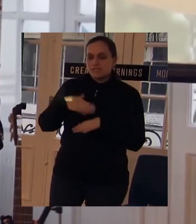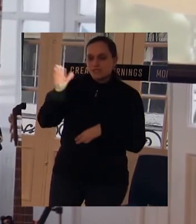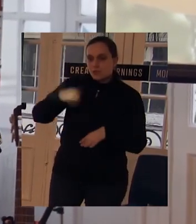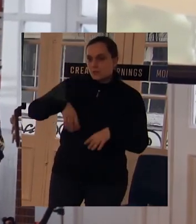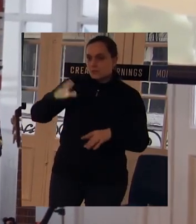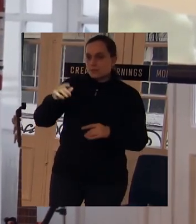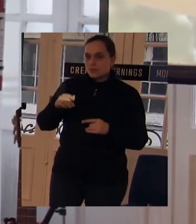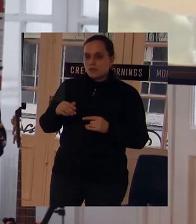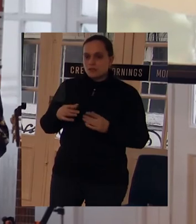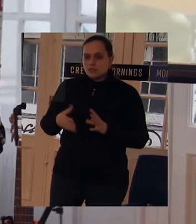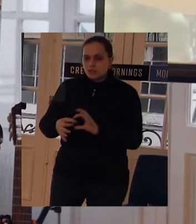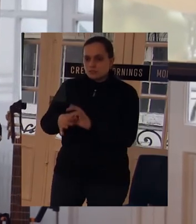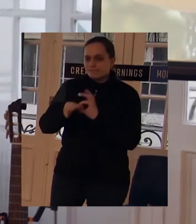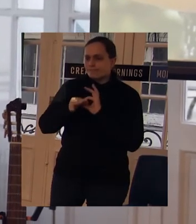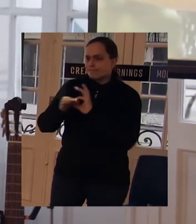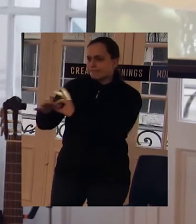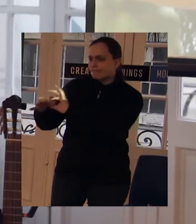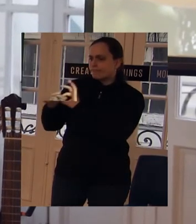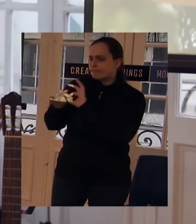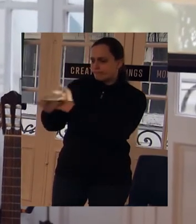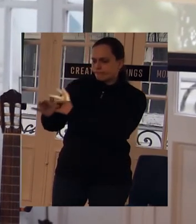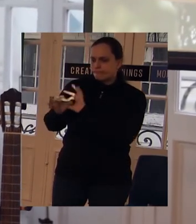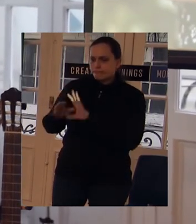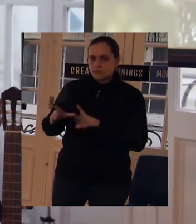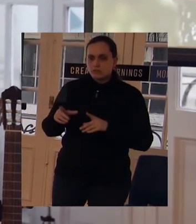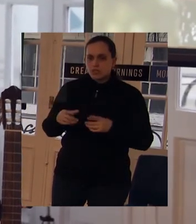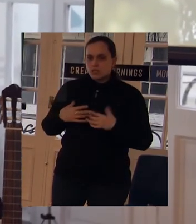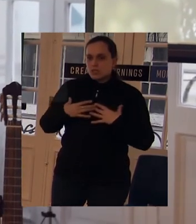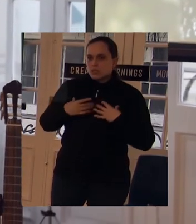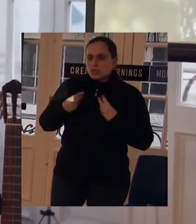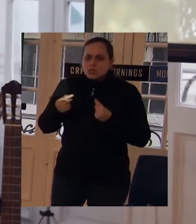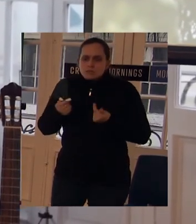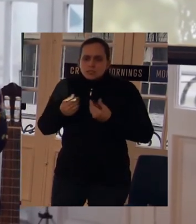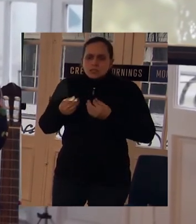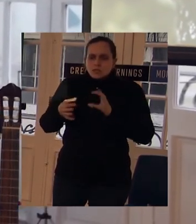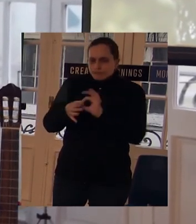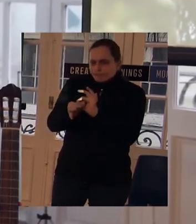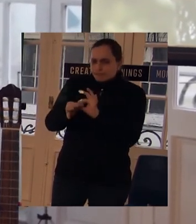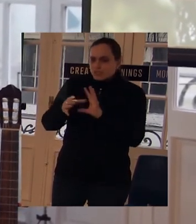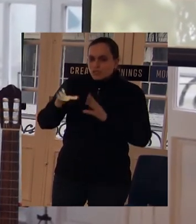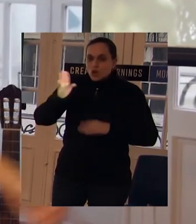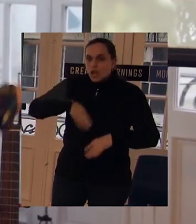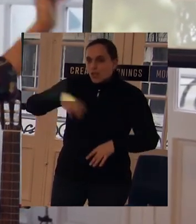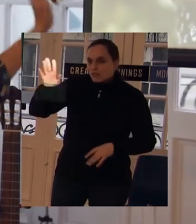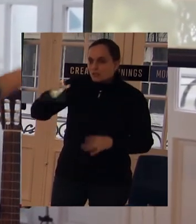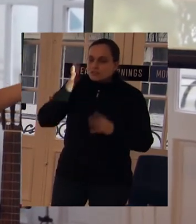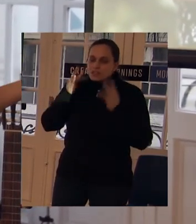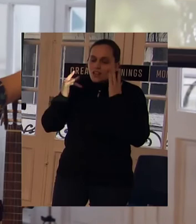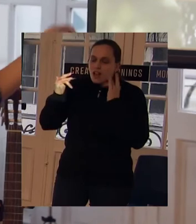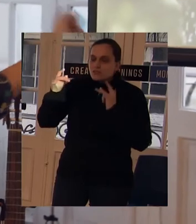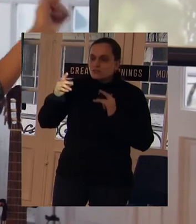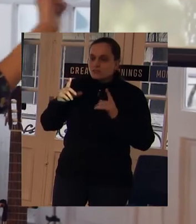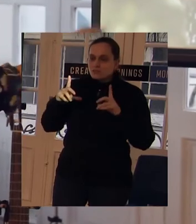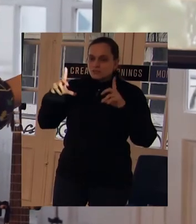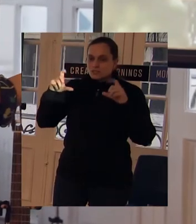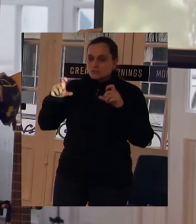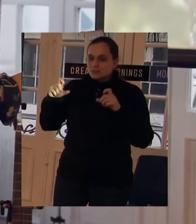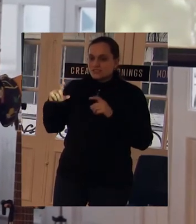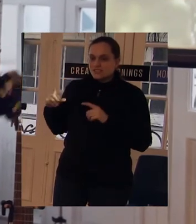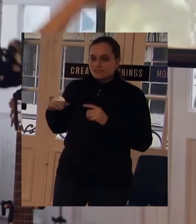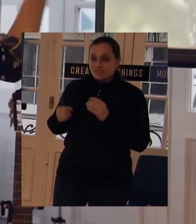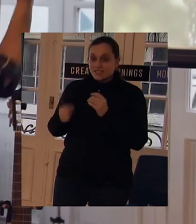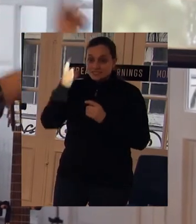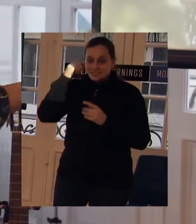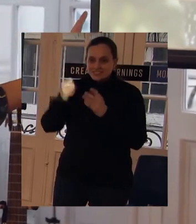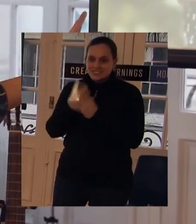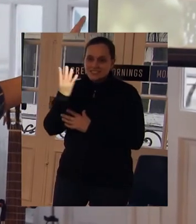con el empatizar, conectando con las cosas que queríamos decir, con un mensaje positivo, nos encontramos con esta foto de Un Creative Mornings,